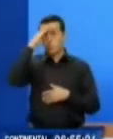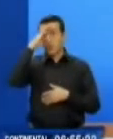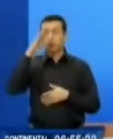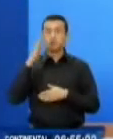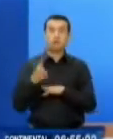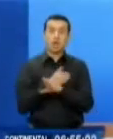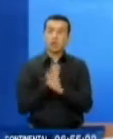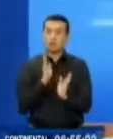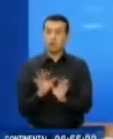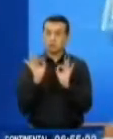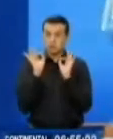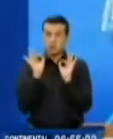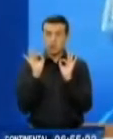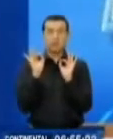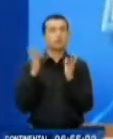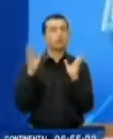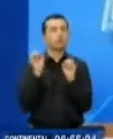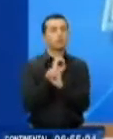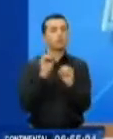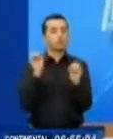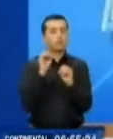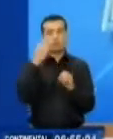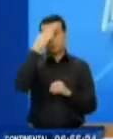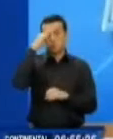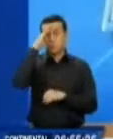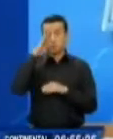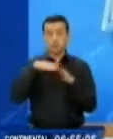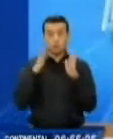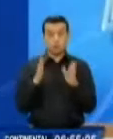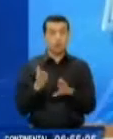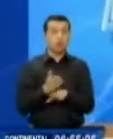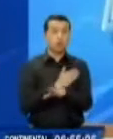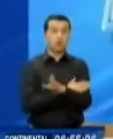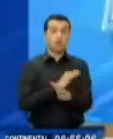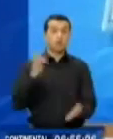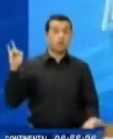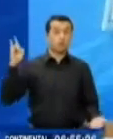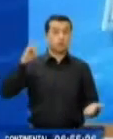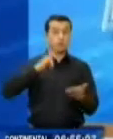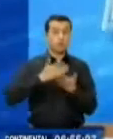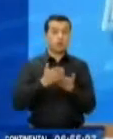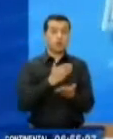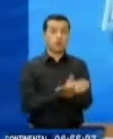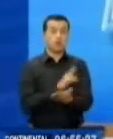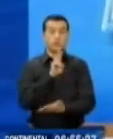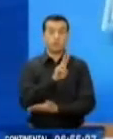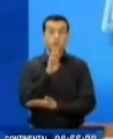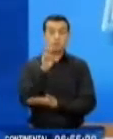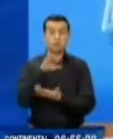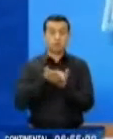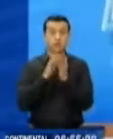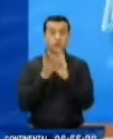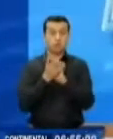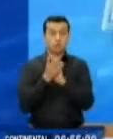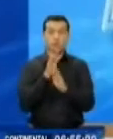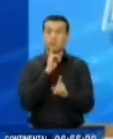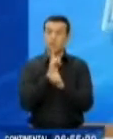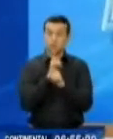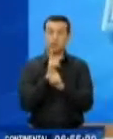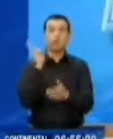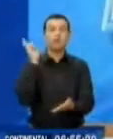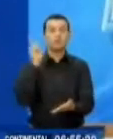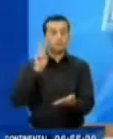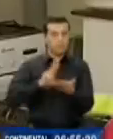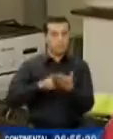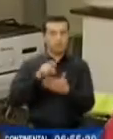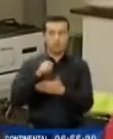humanos. Además, indicó que los ciudadanos cubanos que compraron los boletos aéreos para antes del 26 de noviembre recibirán la visa de ingreso